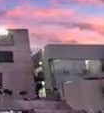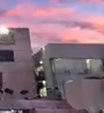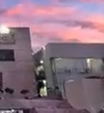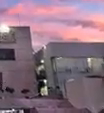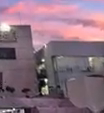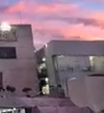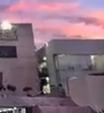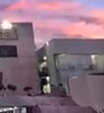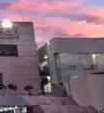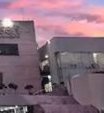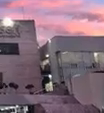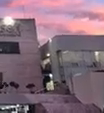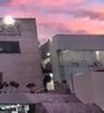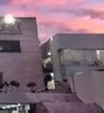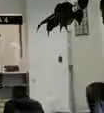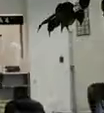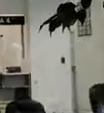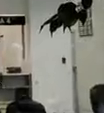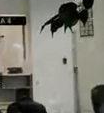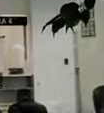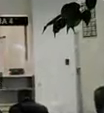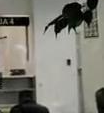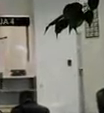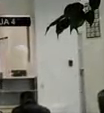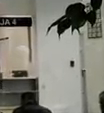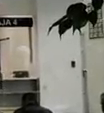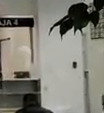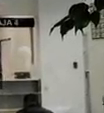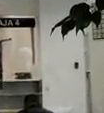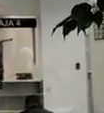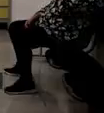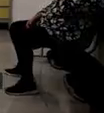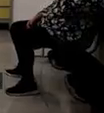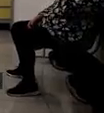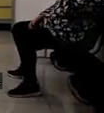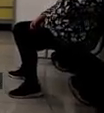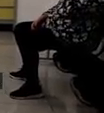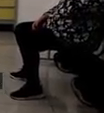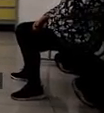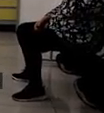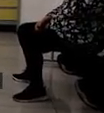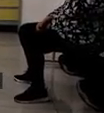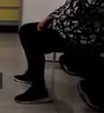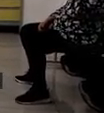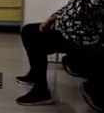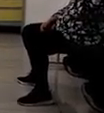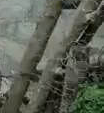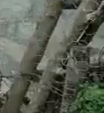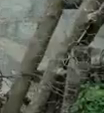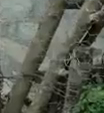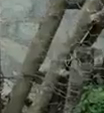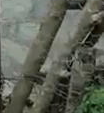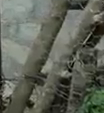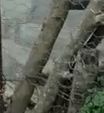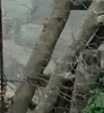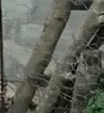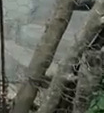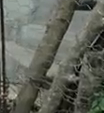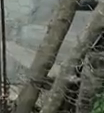el Banco del Bienestar nace para llevar a toda la población los servicios bancarios. incentivando el desarrollo